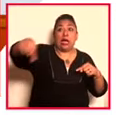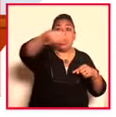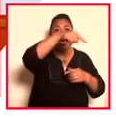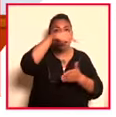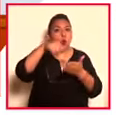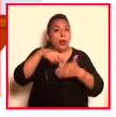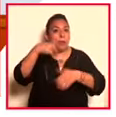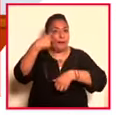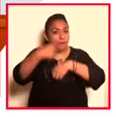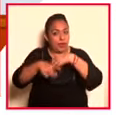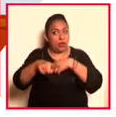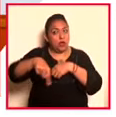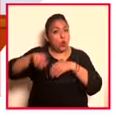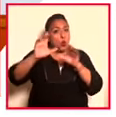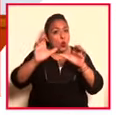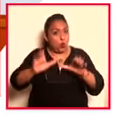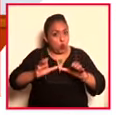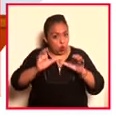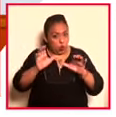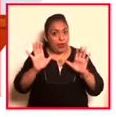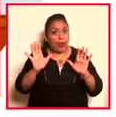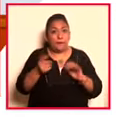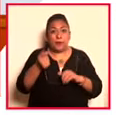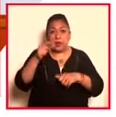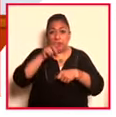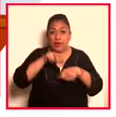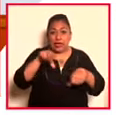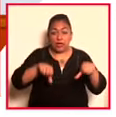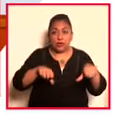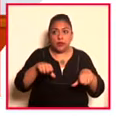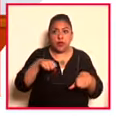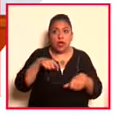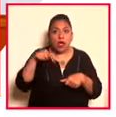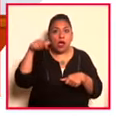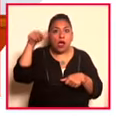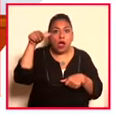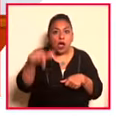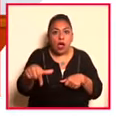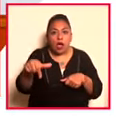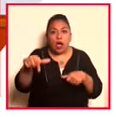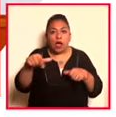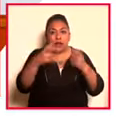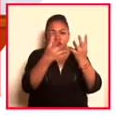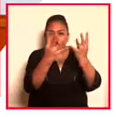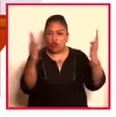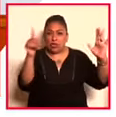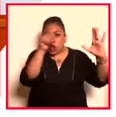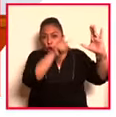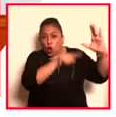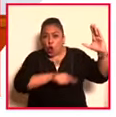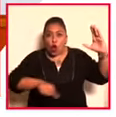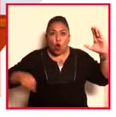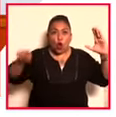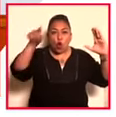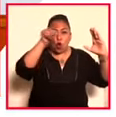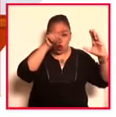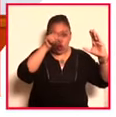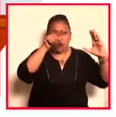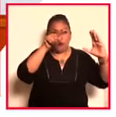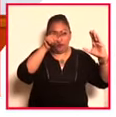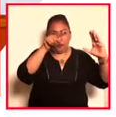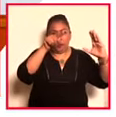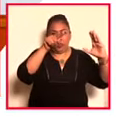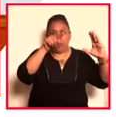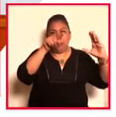tienen que cuidarse, y en el primer día de actividades descubren un hoyo en la cerca, en una